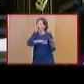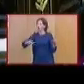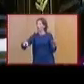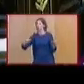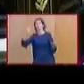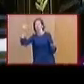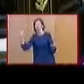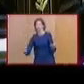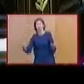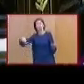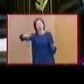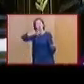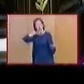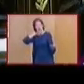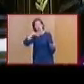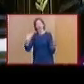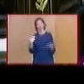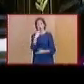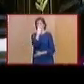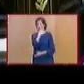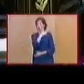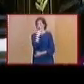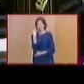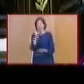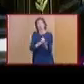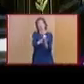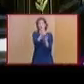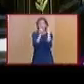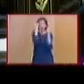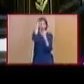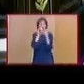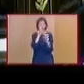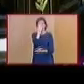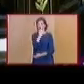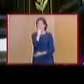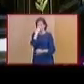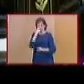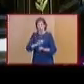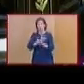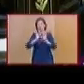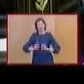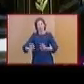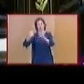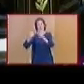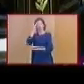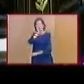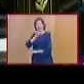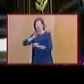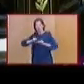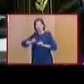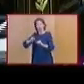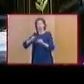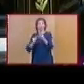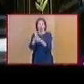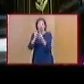en cualquier caso, mi compromiso con la agricultura es claro y, desde luego, con la agricultura canaria y con sus producciones, con el plátano, con el tomate, con la